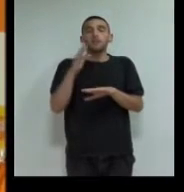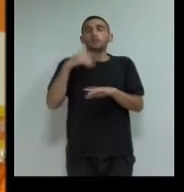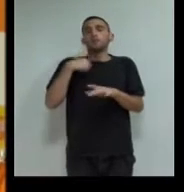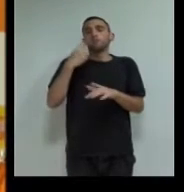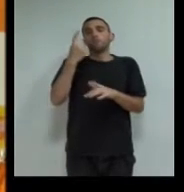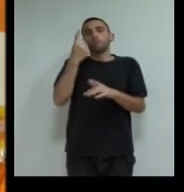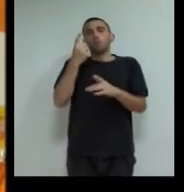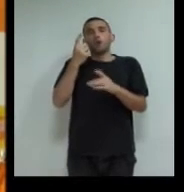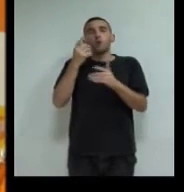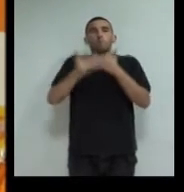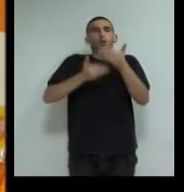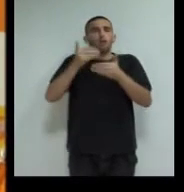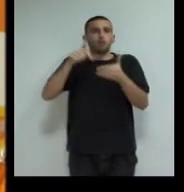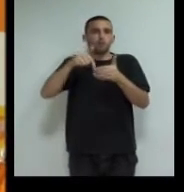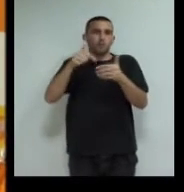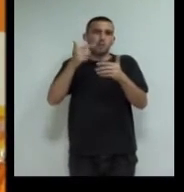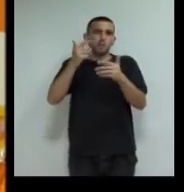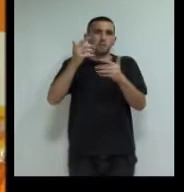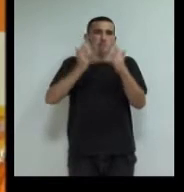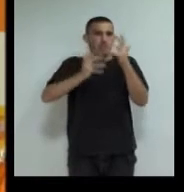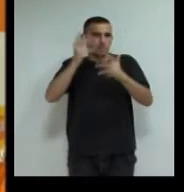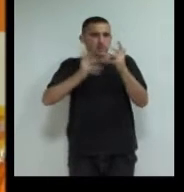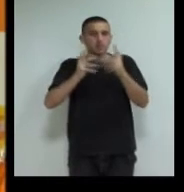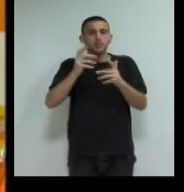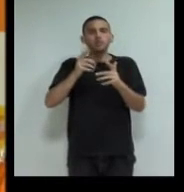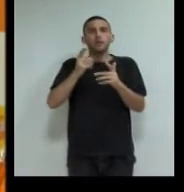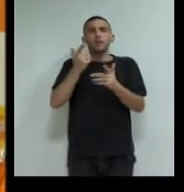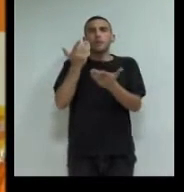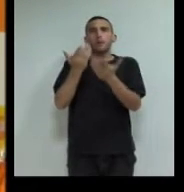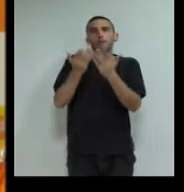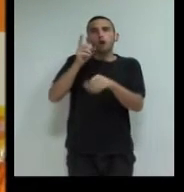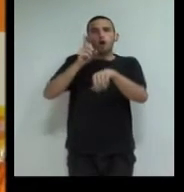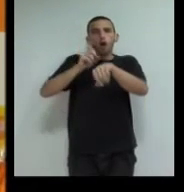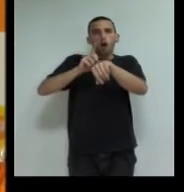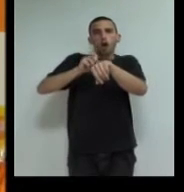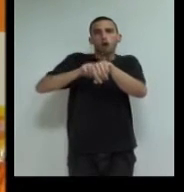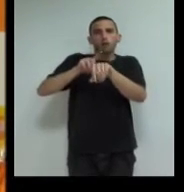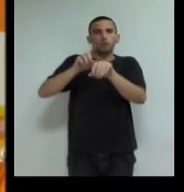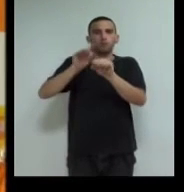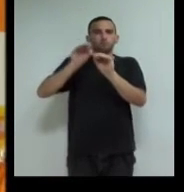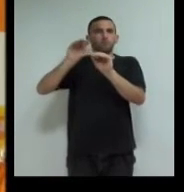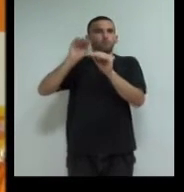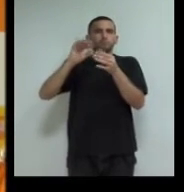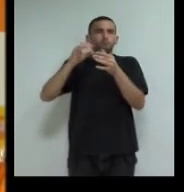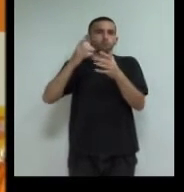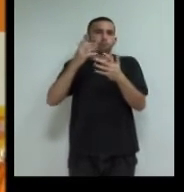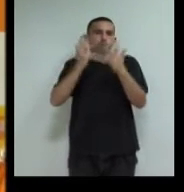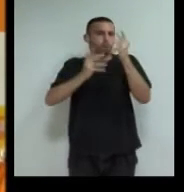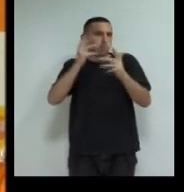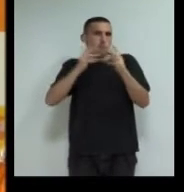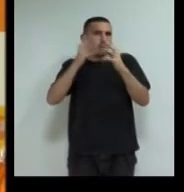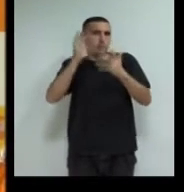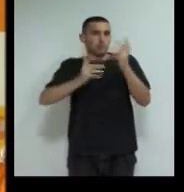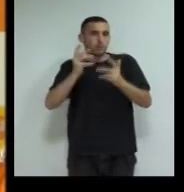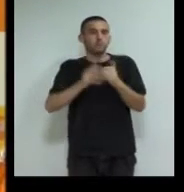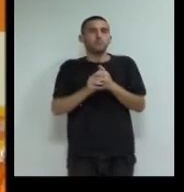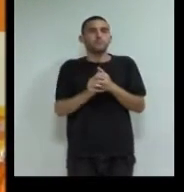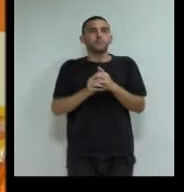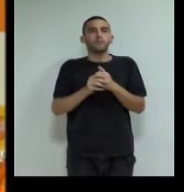que hemos desarrollado, un algoritmo basado en pesos, inicio y fin de programa, para intentar minimizar el efecto de los errores de la